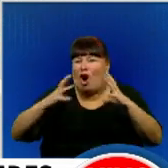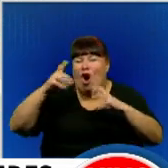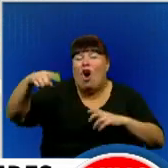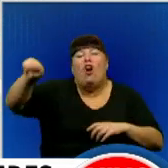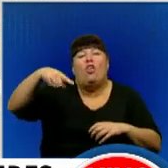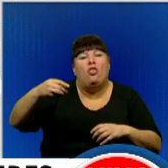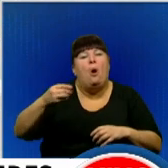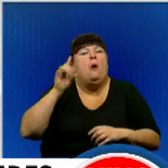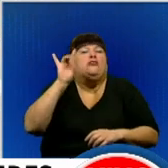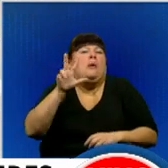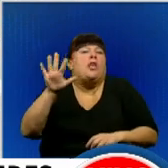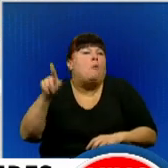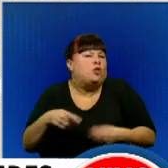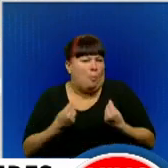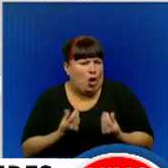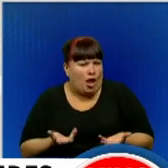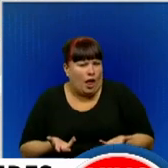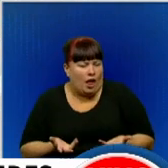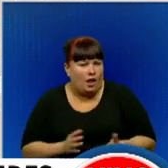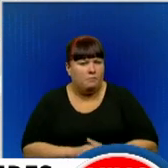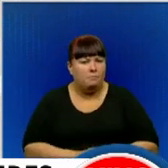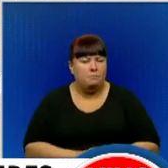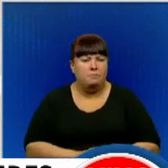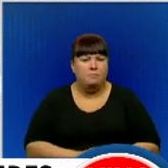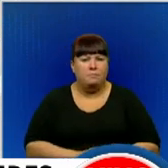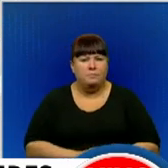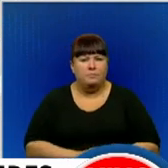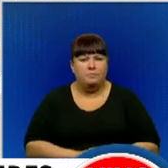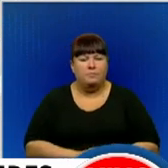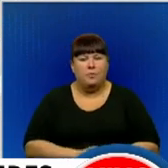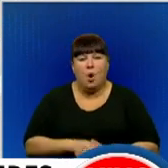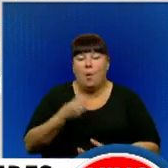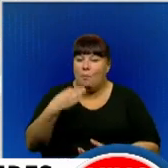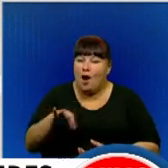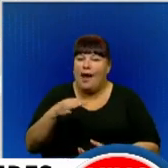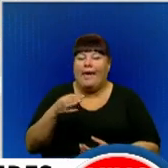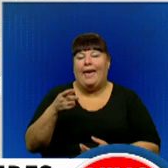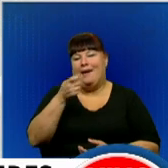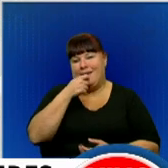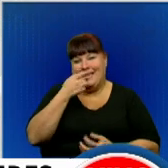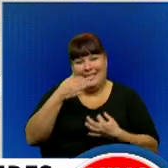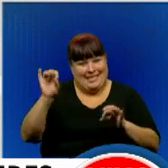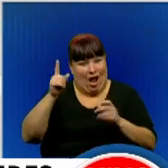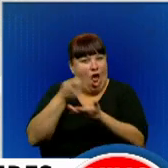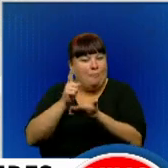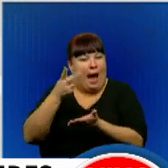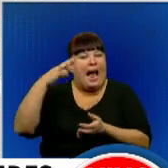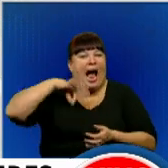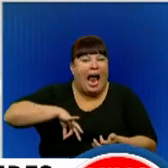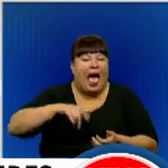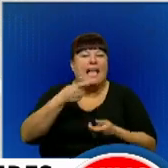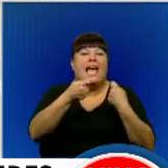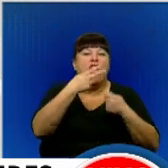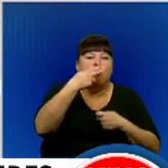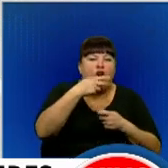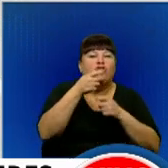porque sólo el 35 por ciento porque hay que símil de ganancia a los kioscos pequeños